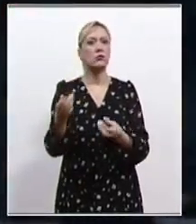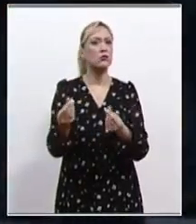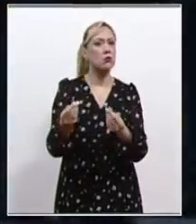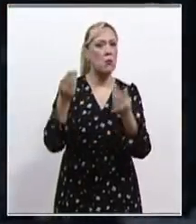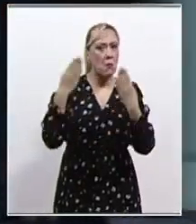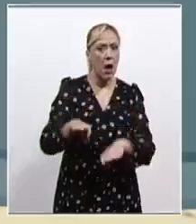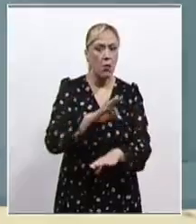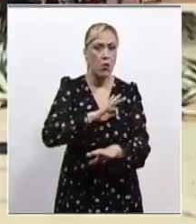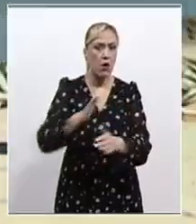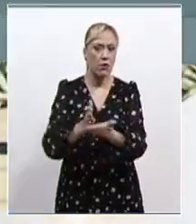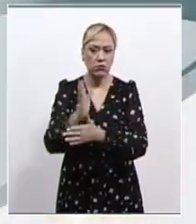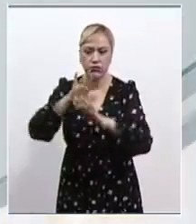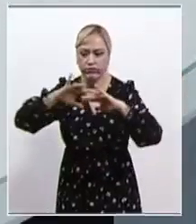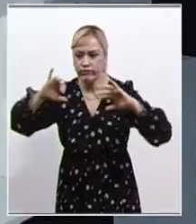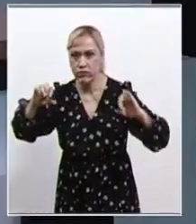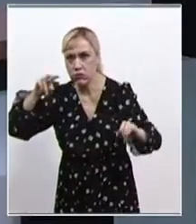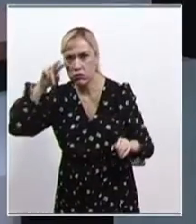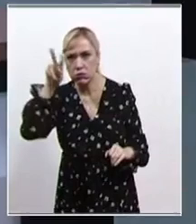entre otros.